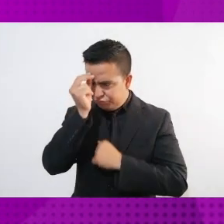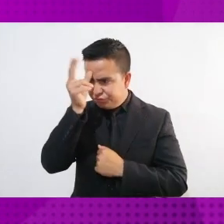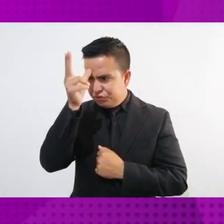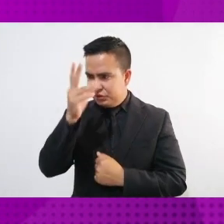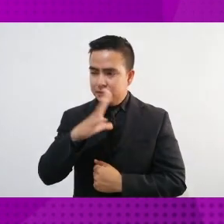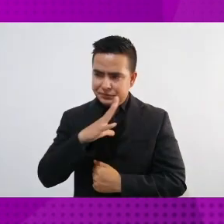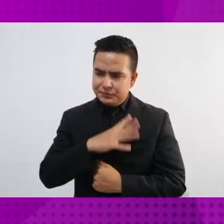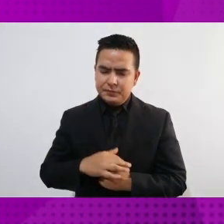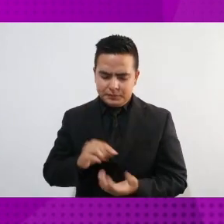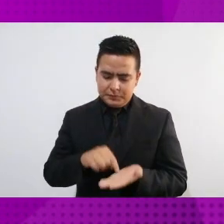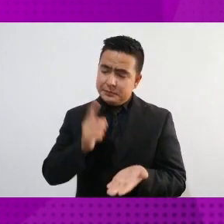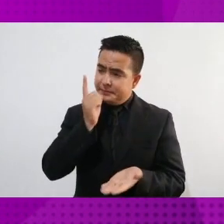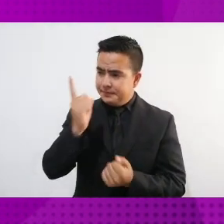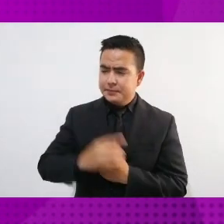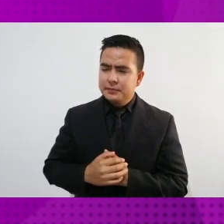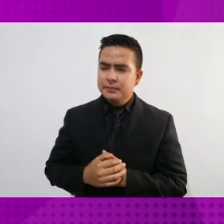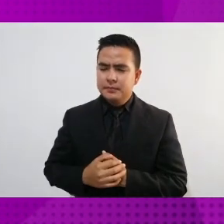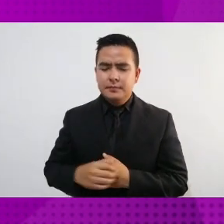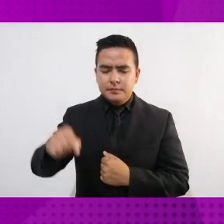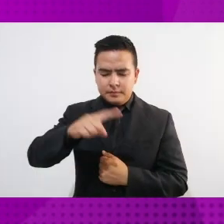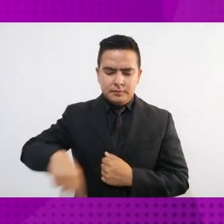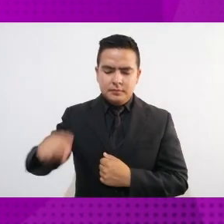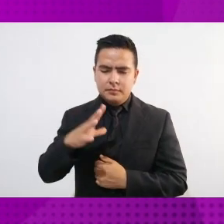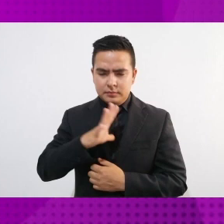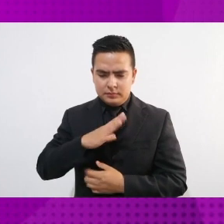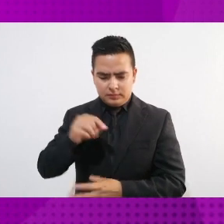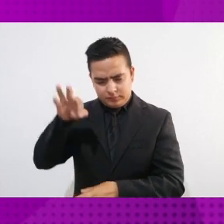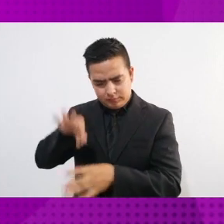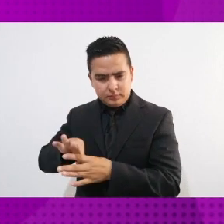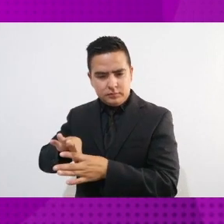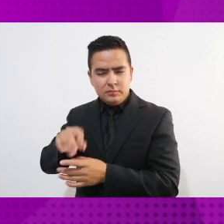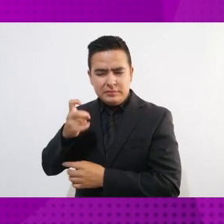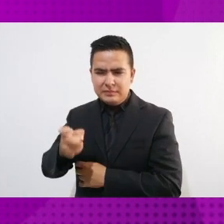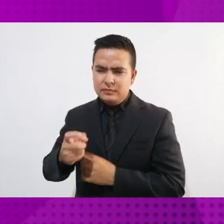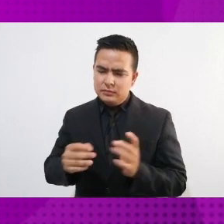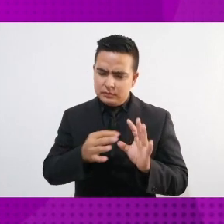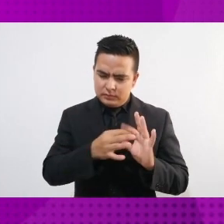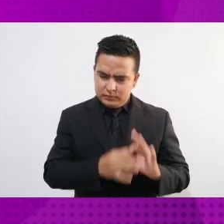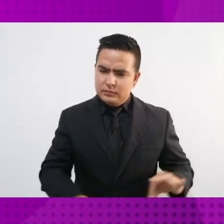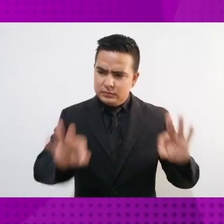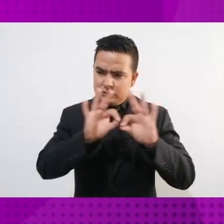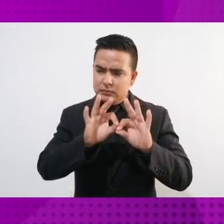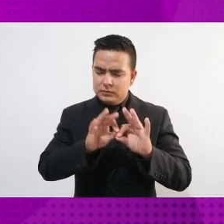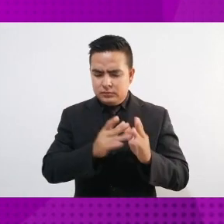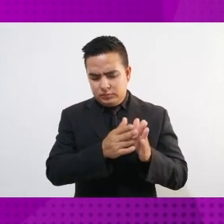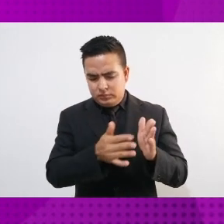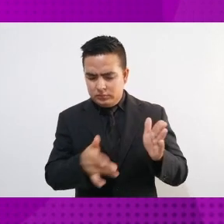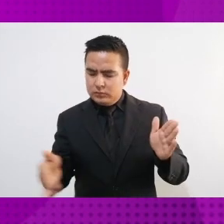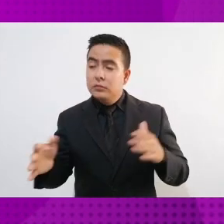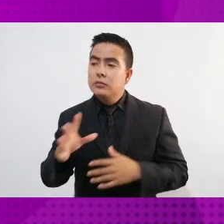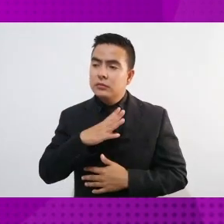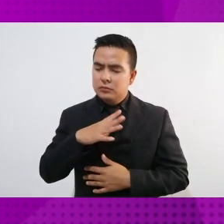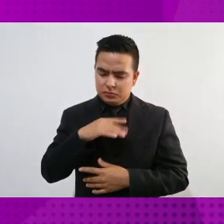hablaba precisamente que el buen funcionamiento de la democracia y la existencia depende de su